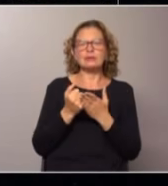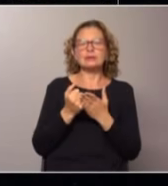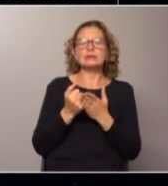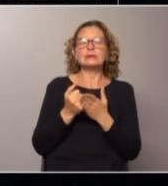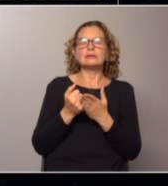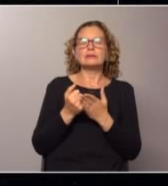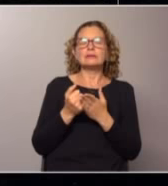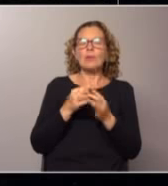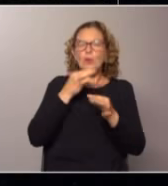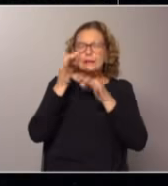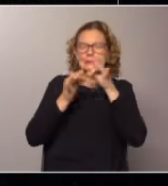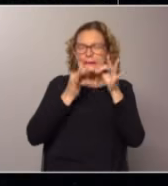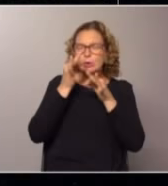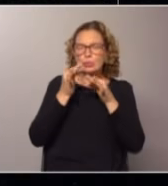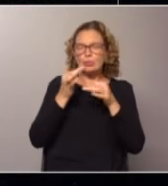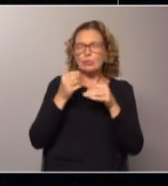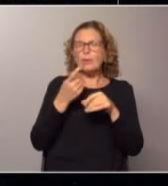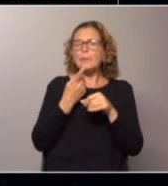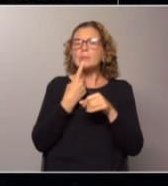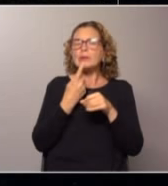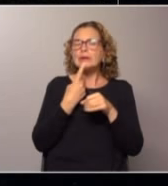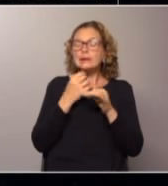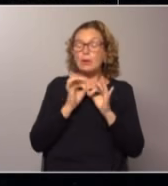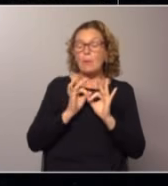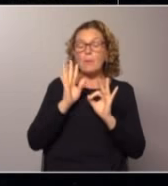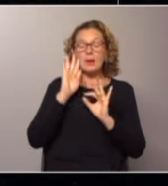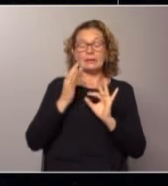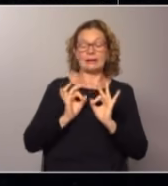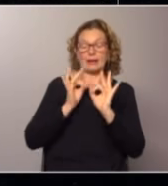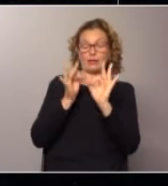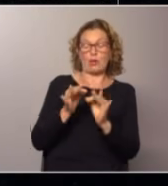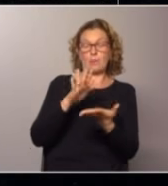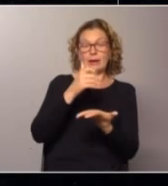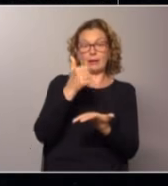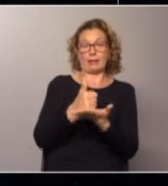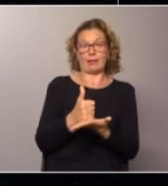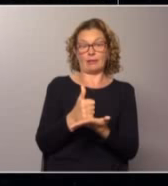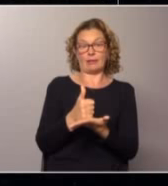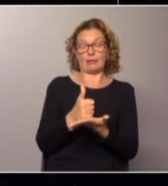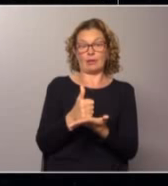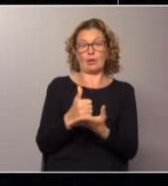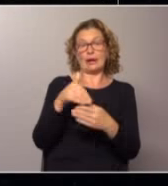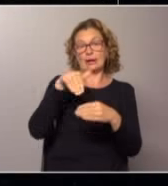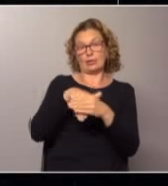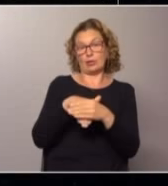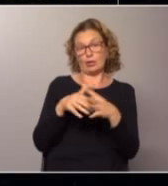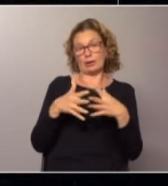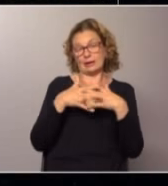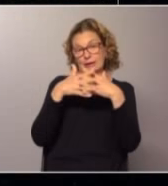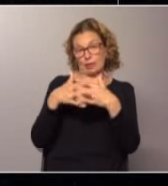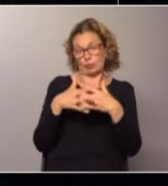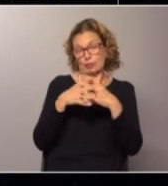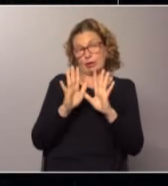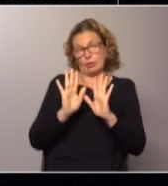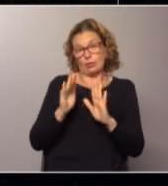danielle el discurso político de la polarización parece que llegó de alguna manera para quedarse quizás con las elecciones en eeuu tenemos